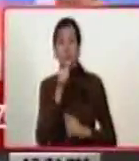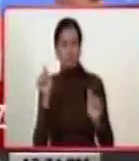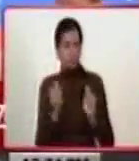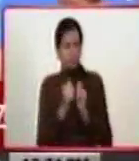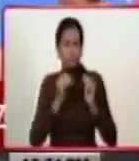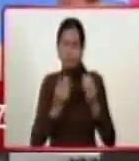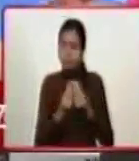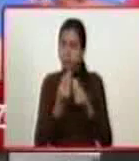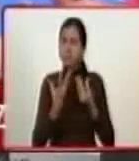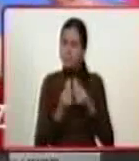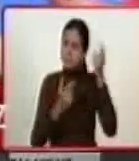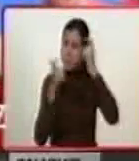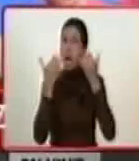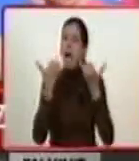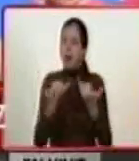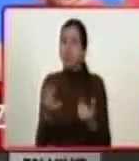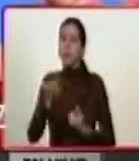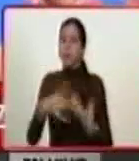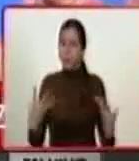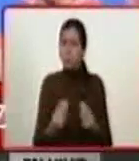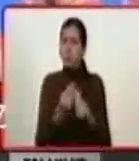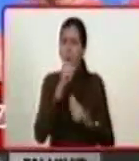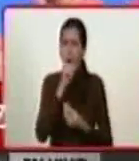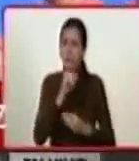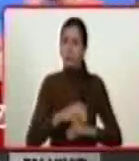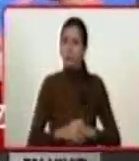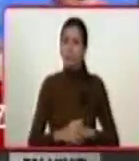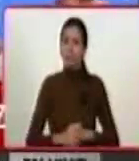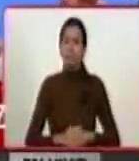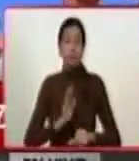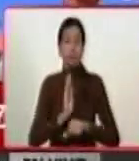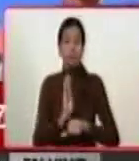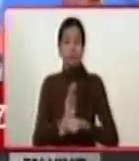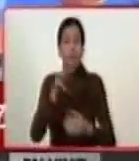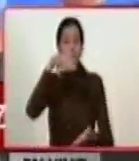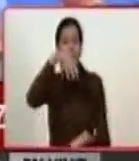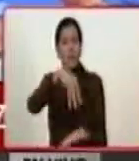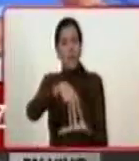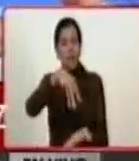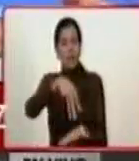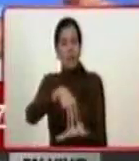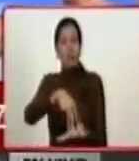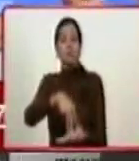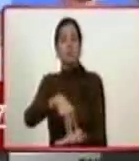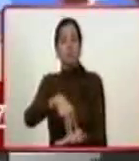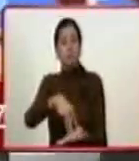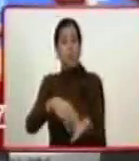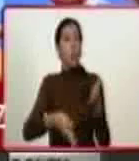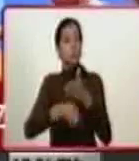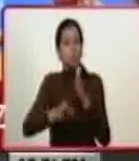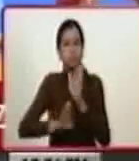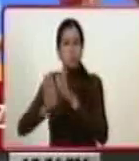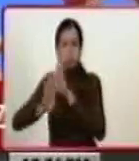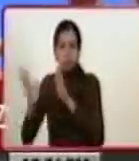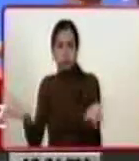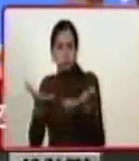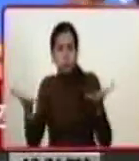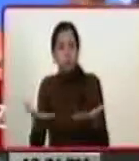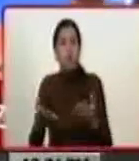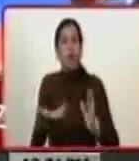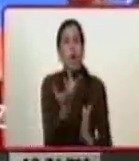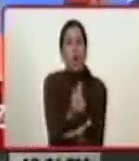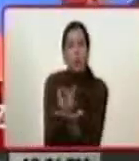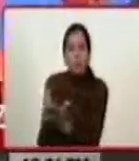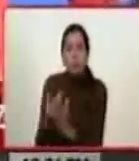también con el presidente Nicolás Maduro él está protegiendo Miranda Pero sigue desarrollando el poder popular y las comunas